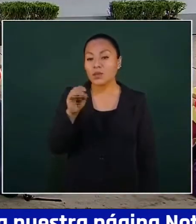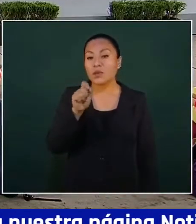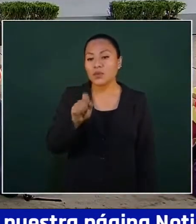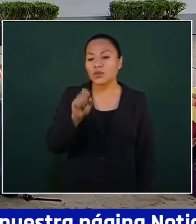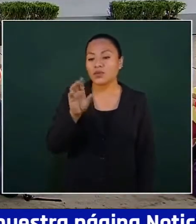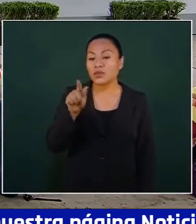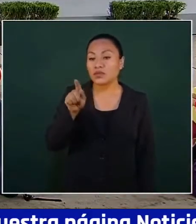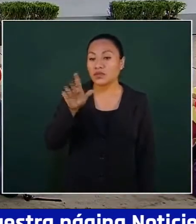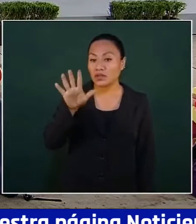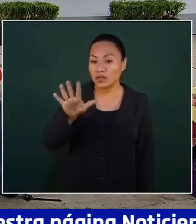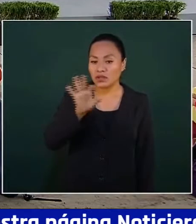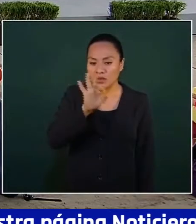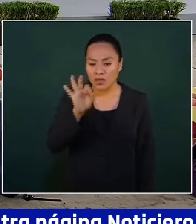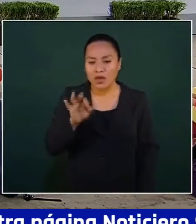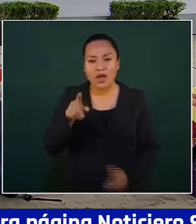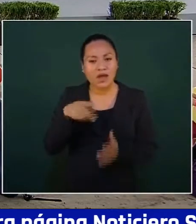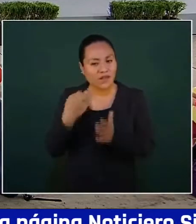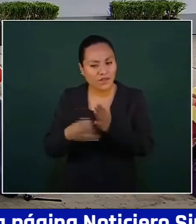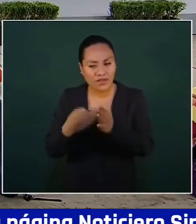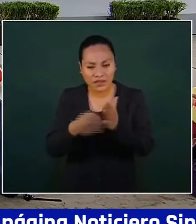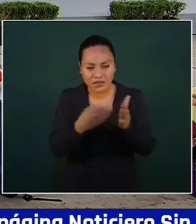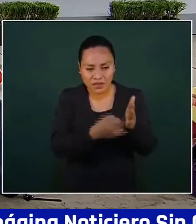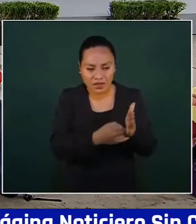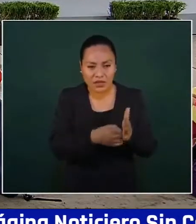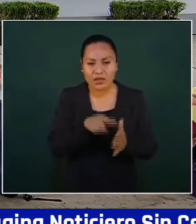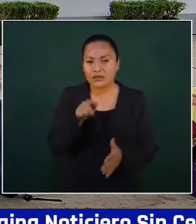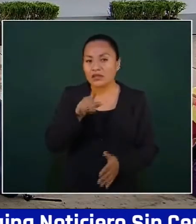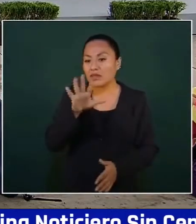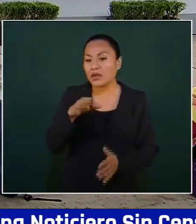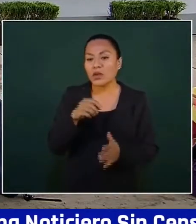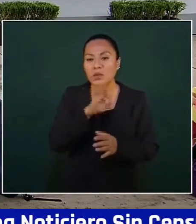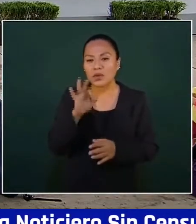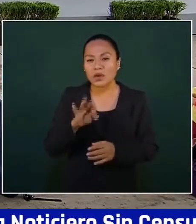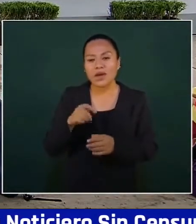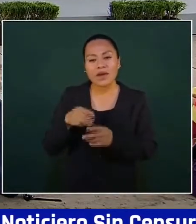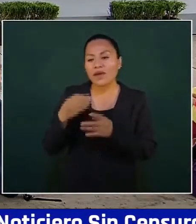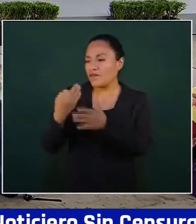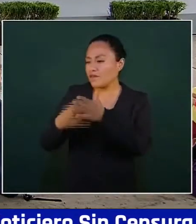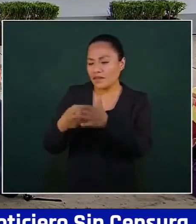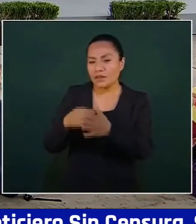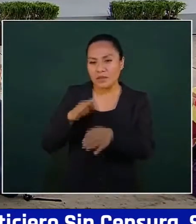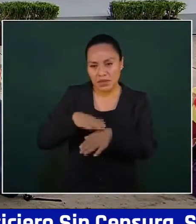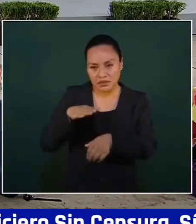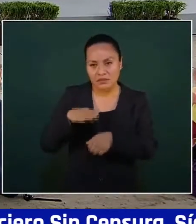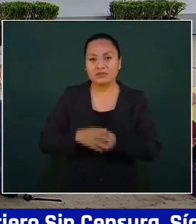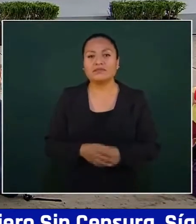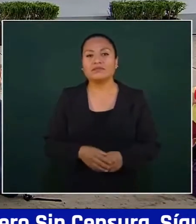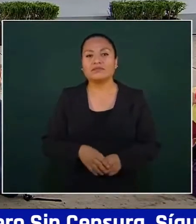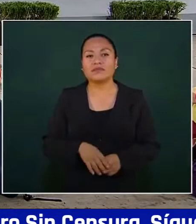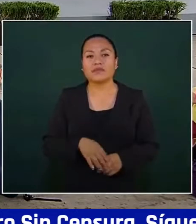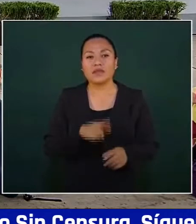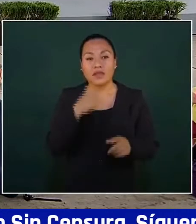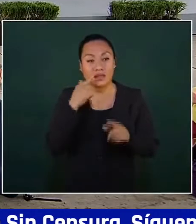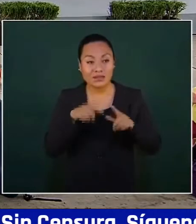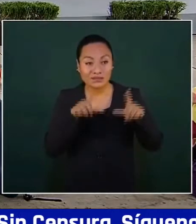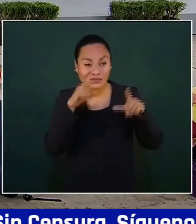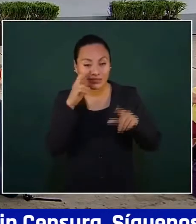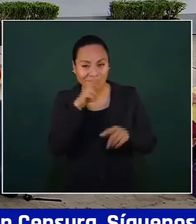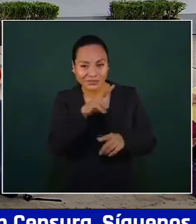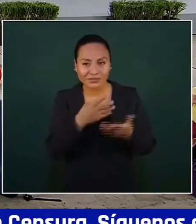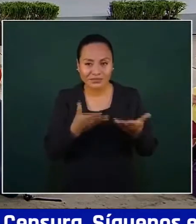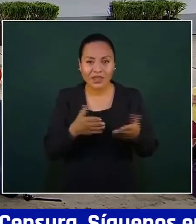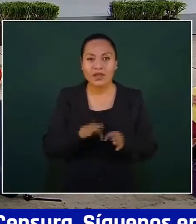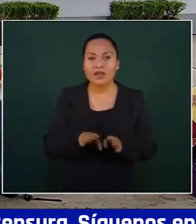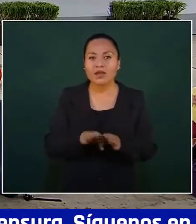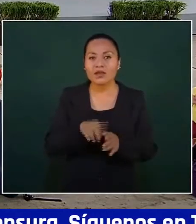9.75 pendientes y 0.37% por iniciar. También pues mostramos ejemplos de lo que ha sido